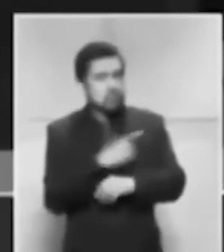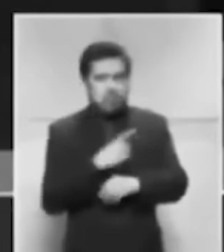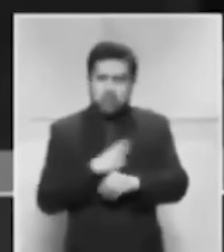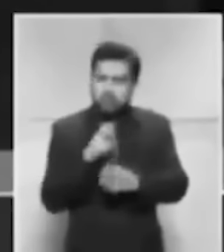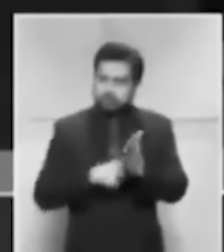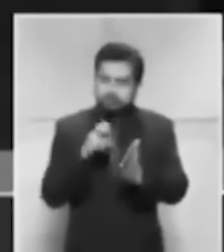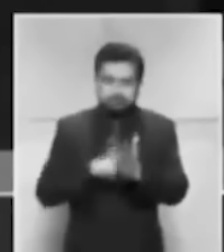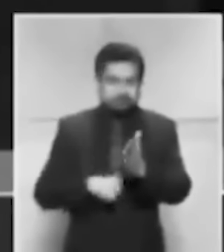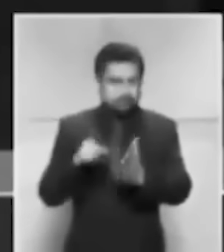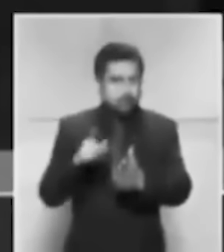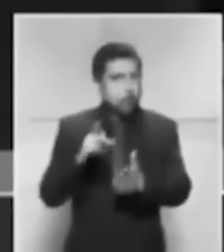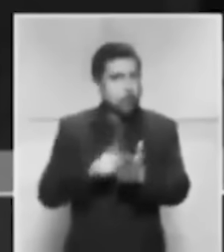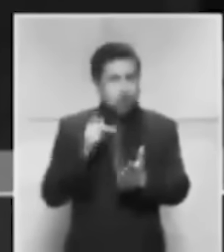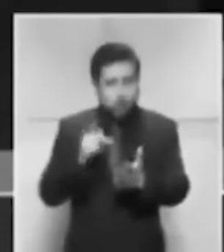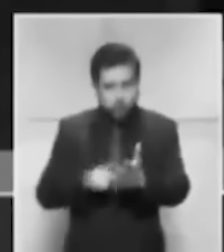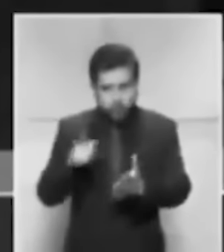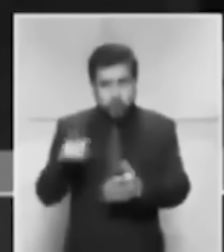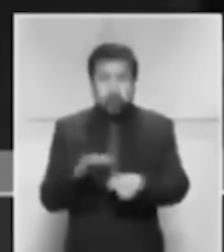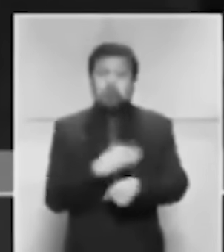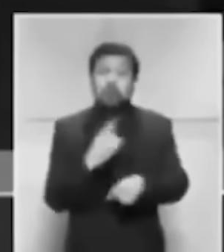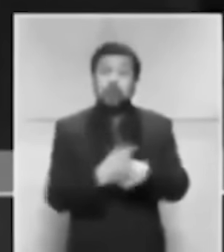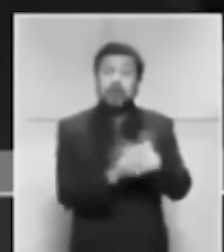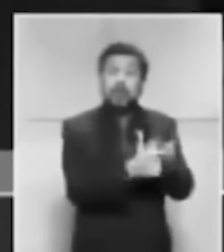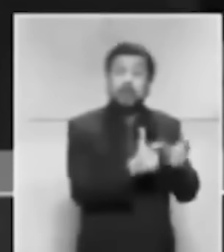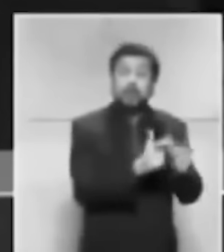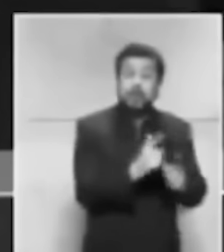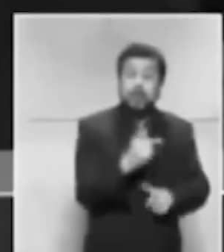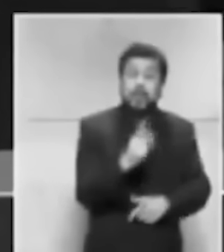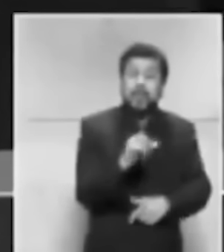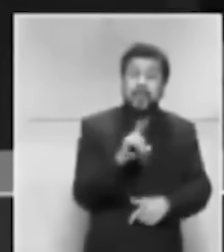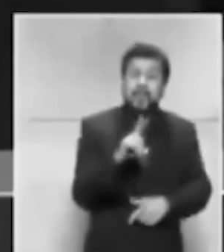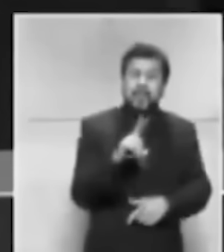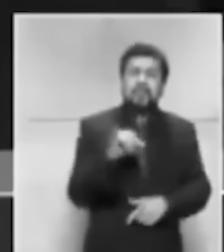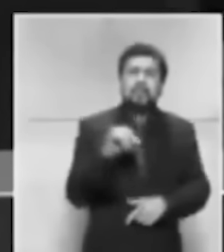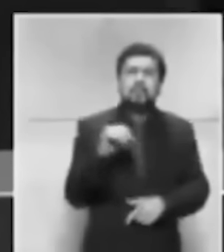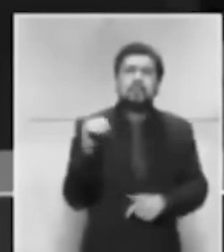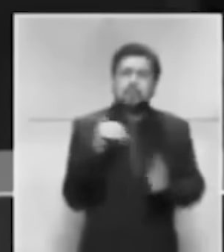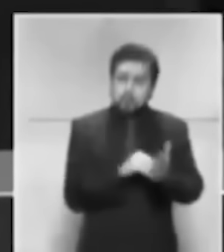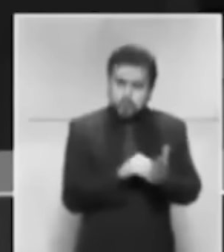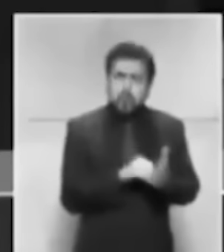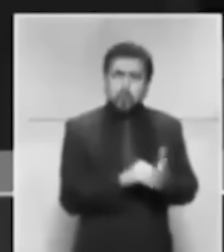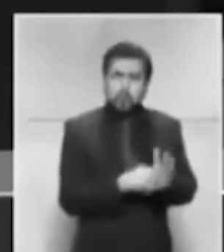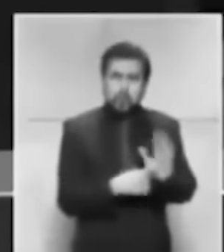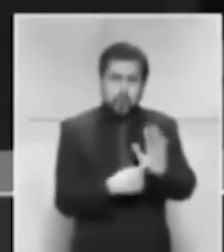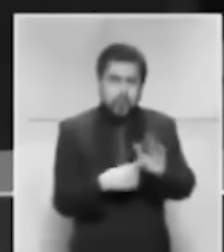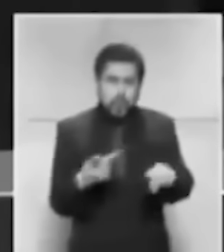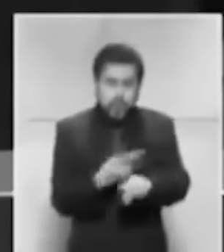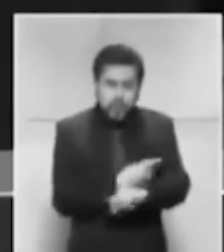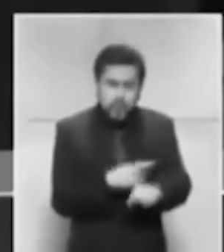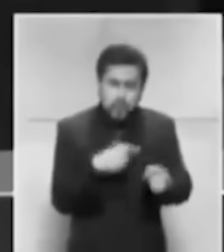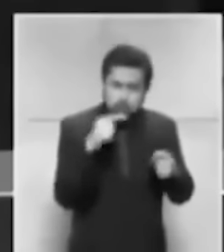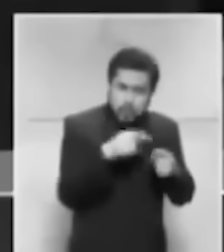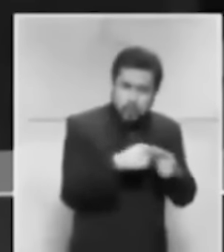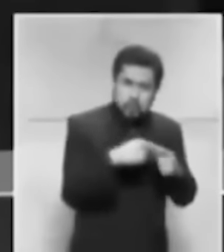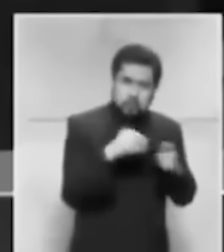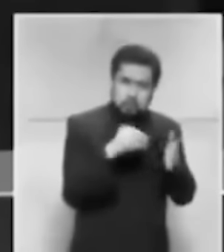Ello porque el partido político actor sí expone hechos objetivos y formula